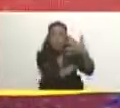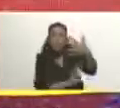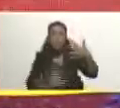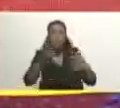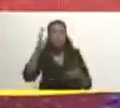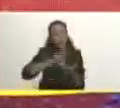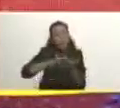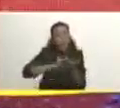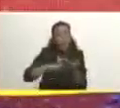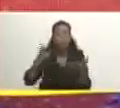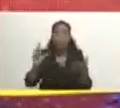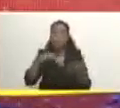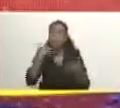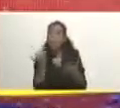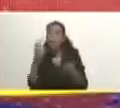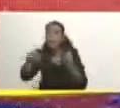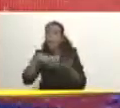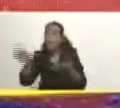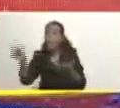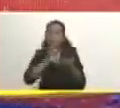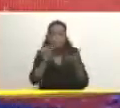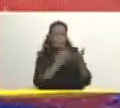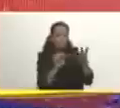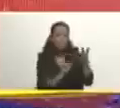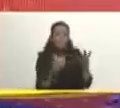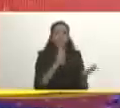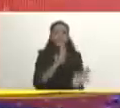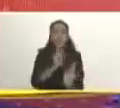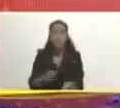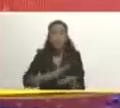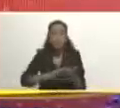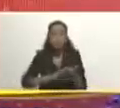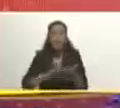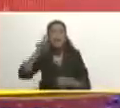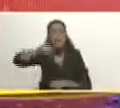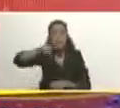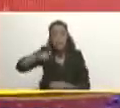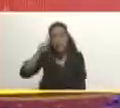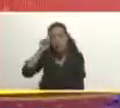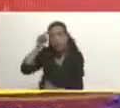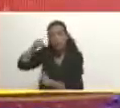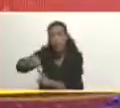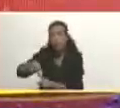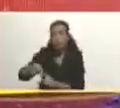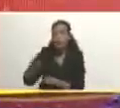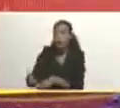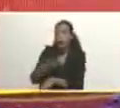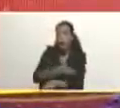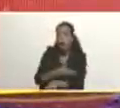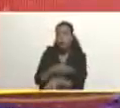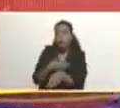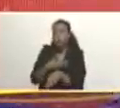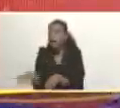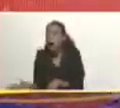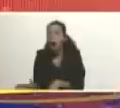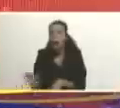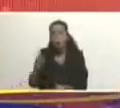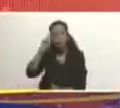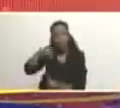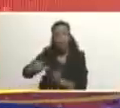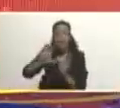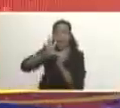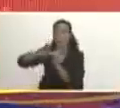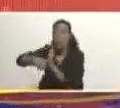con la agenda concreta de acción. Es necesario atacar sin tregua ni cuartel la